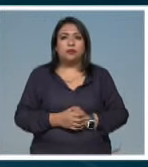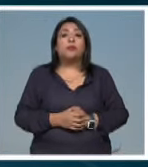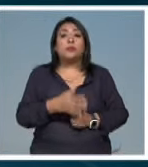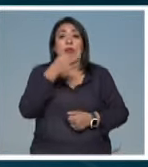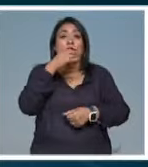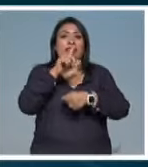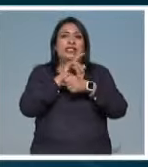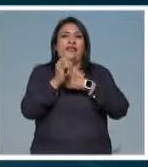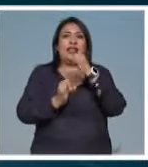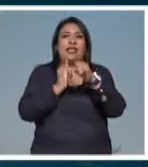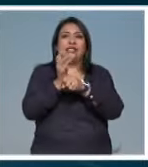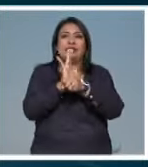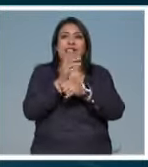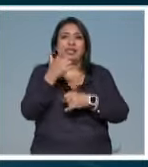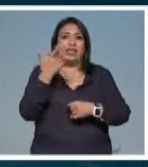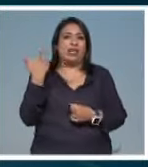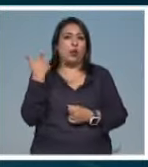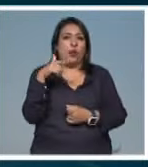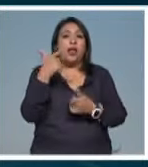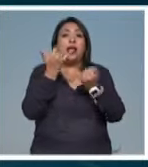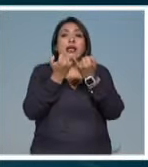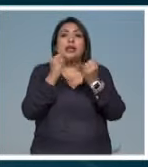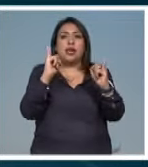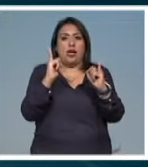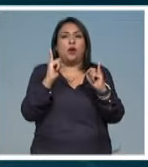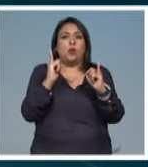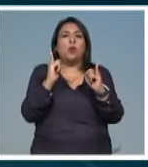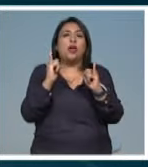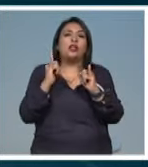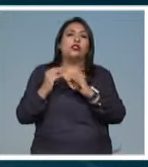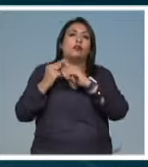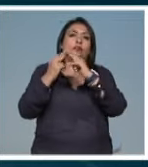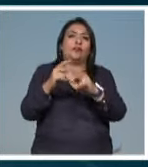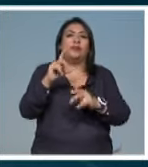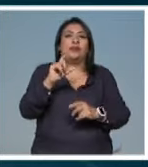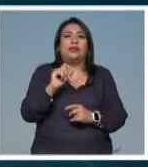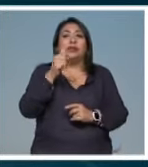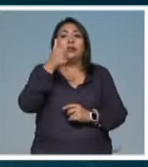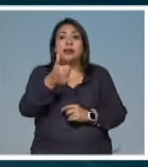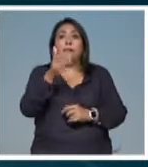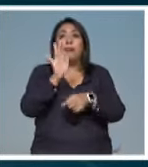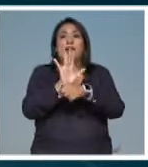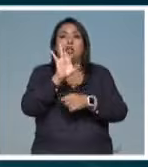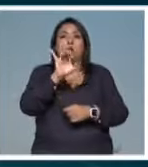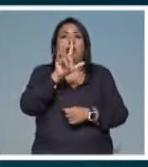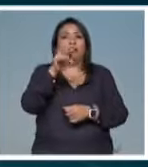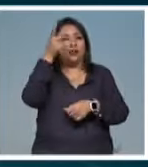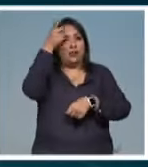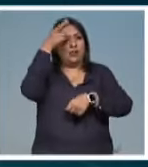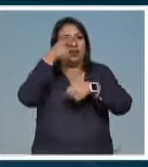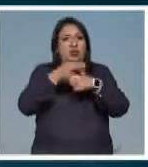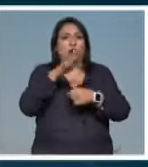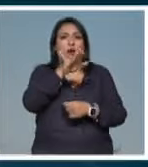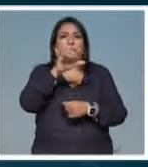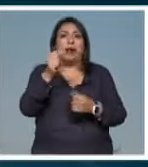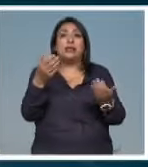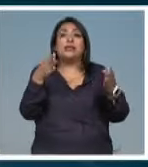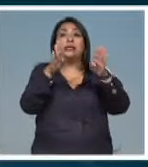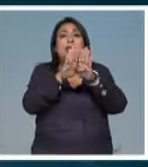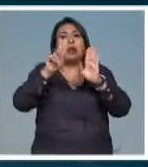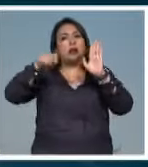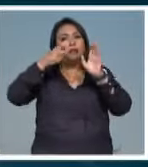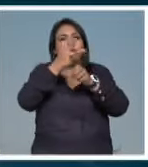El Festival Internacional de Cine en Guadalajara inaugura su 37ª edición con la película Elvis del director Baz Luhrmann y cierra con